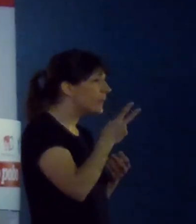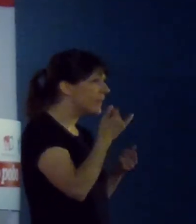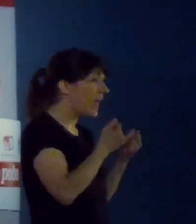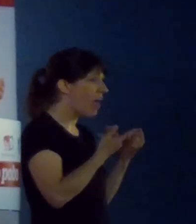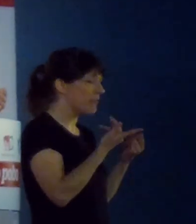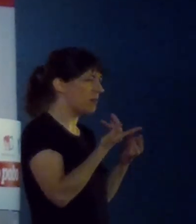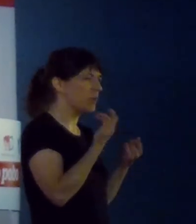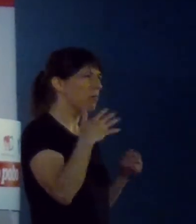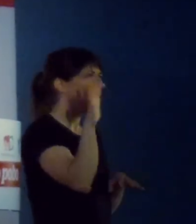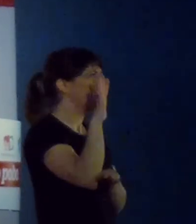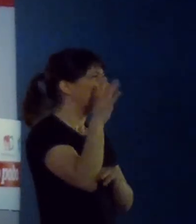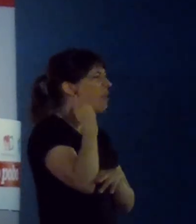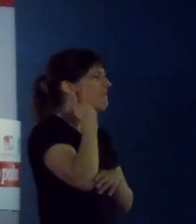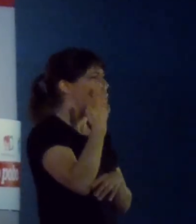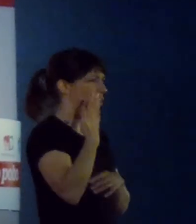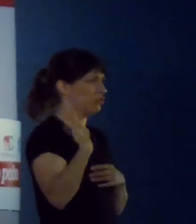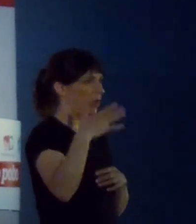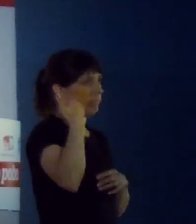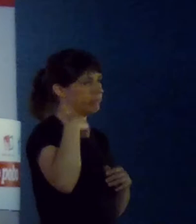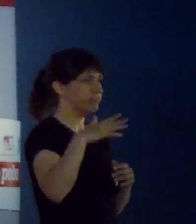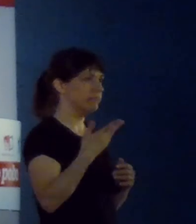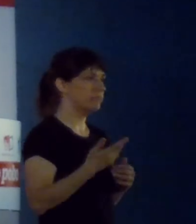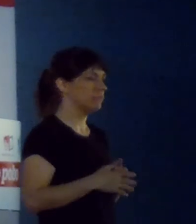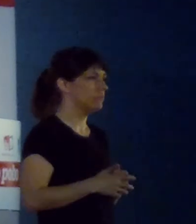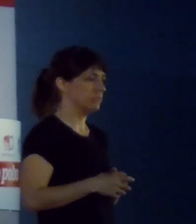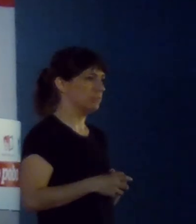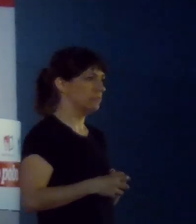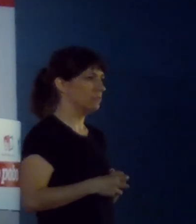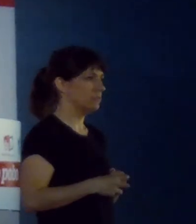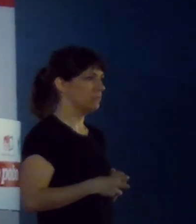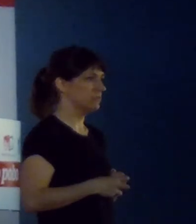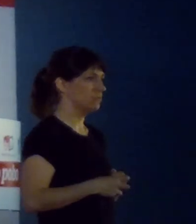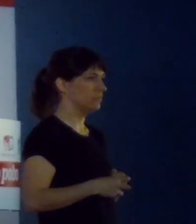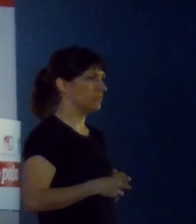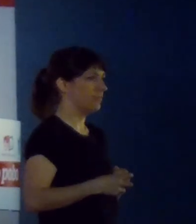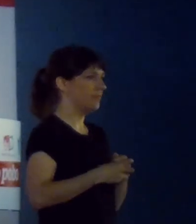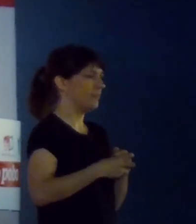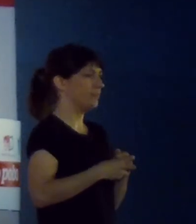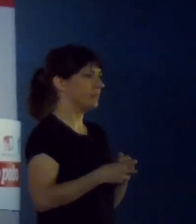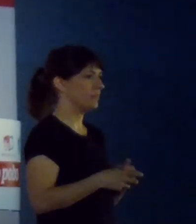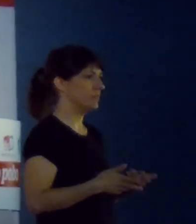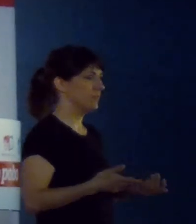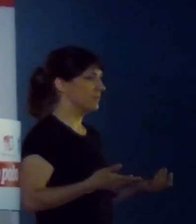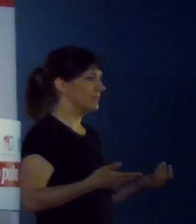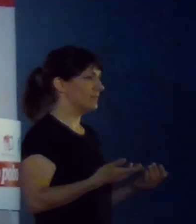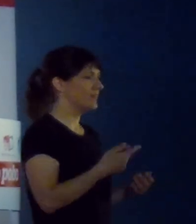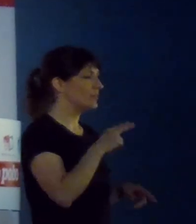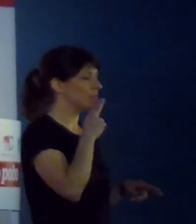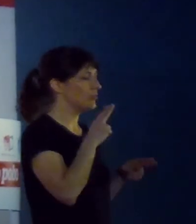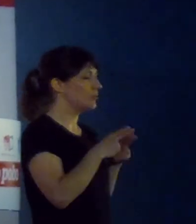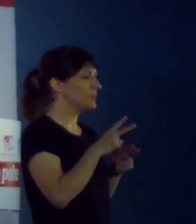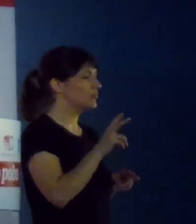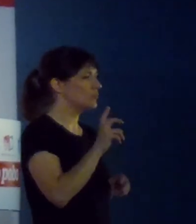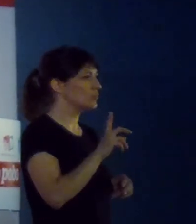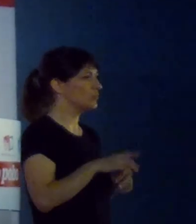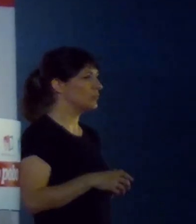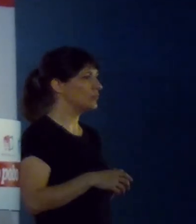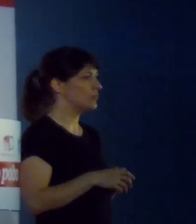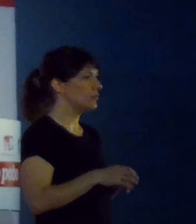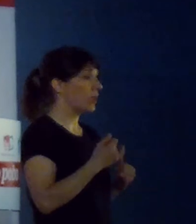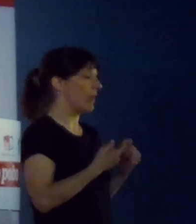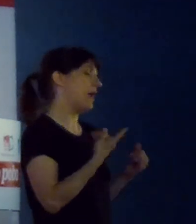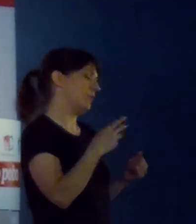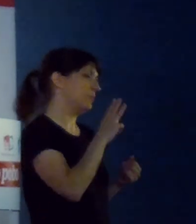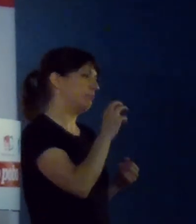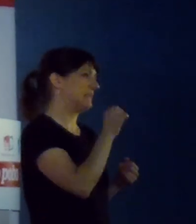daquela película famosa de o xardiñeiro, de Wagner, protagonizado por Peter